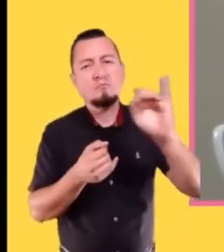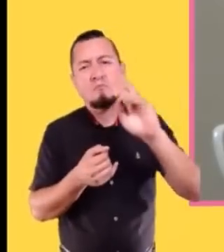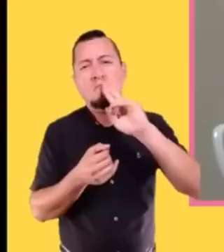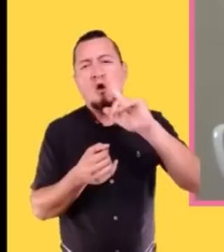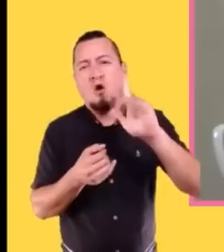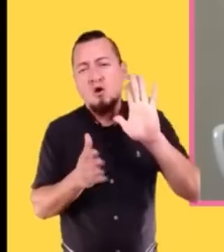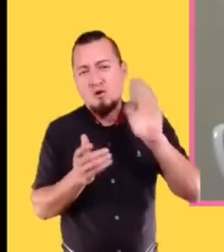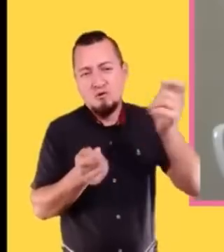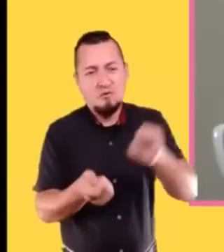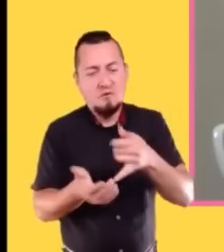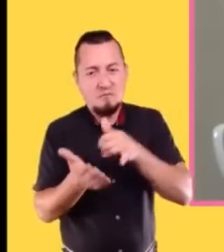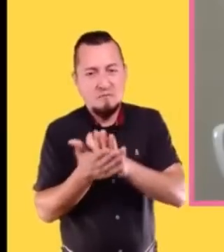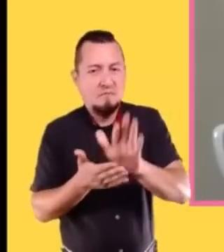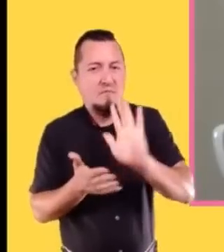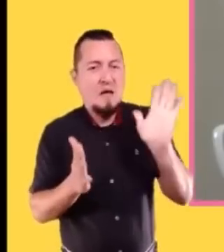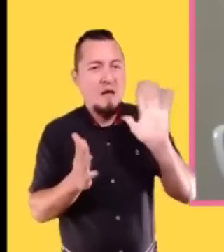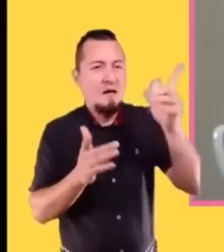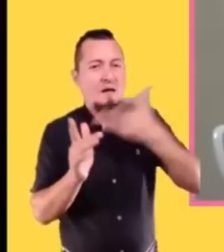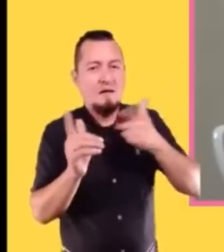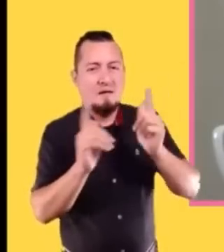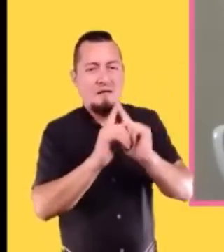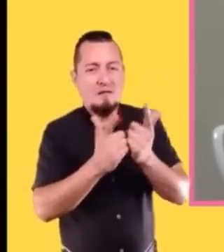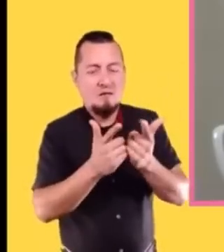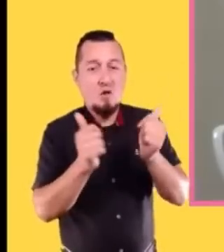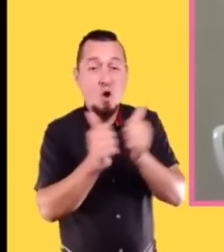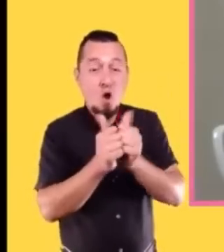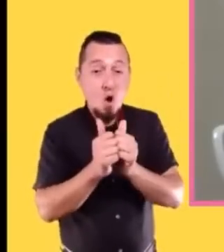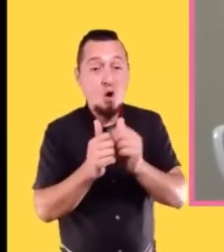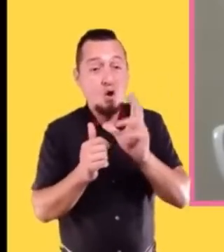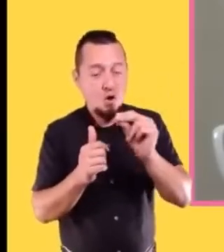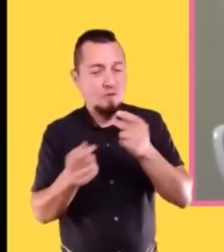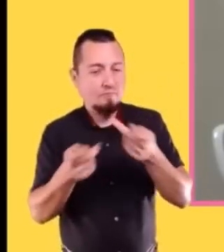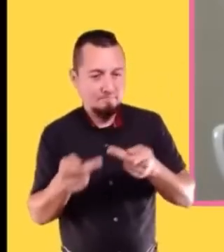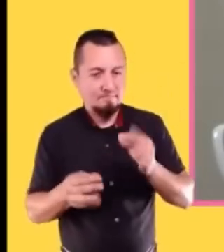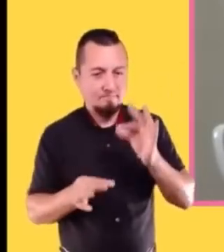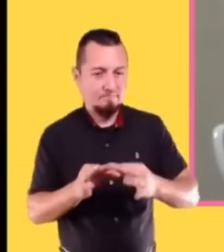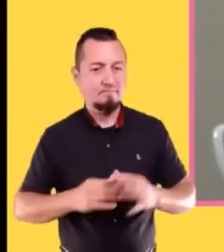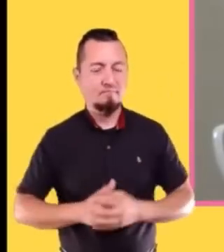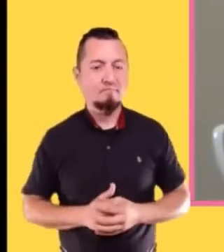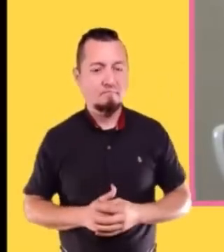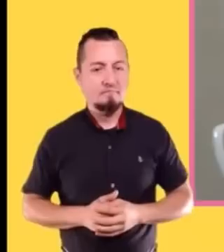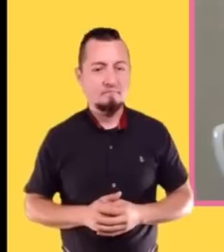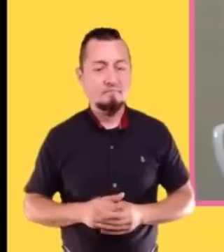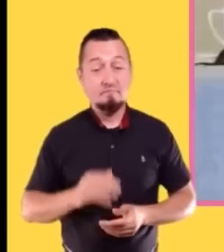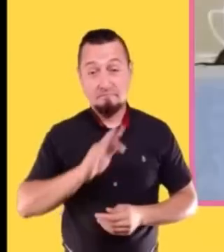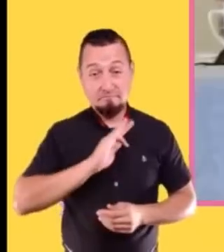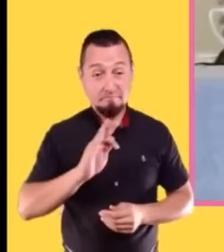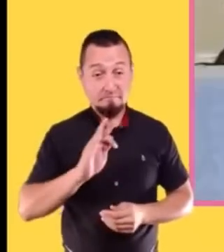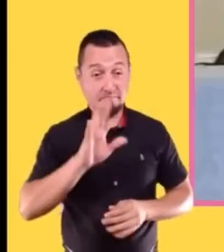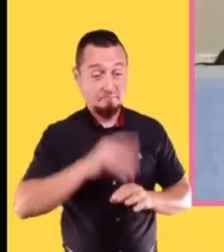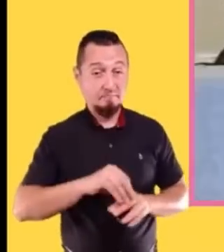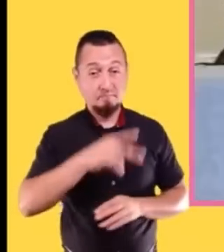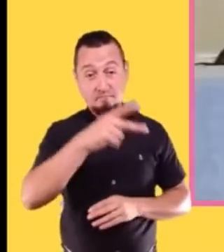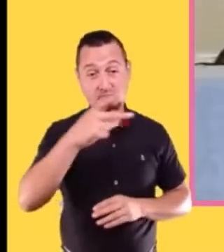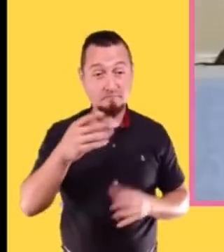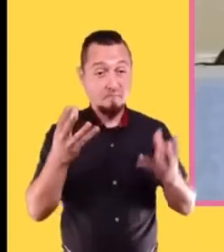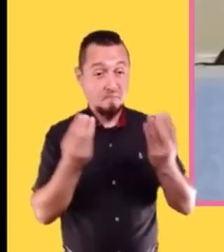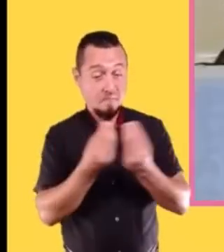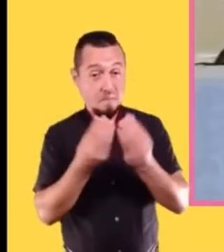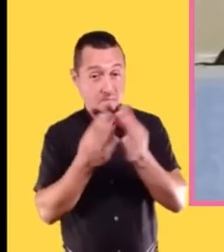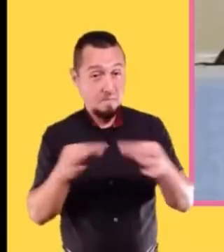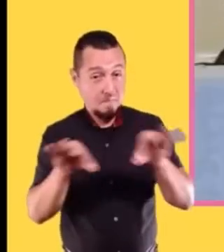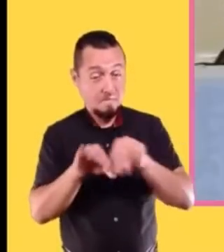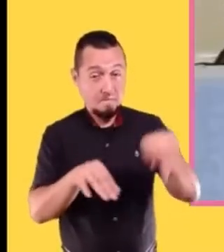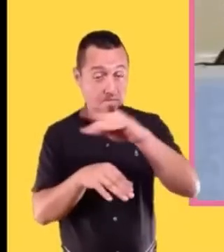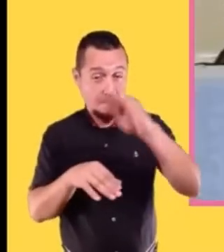tranquilidad de todos, con o sin libros, estamos preparados para entrar. Si me lo permites, gobernador, también hay que decir, esto es bien importante, sobre todo nosotros